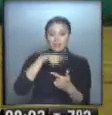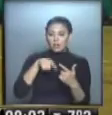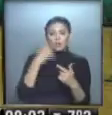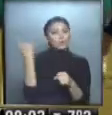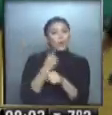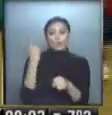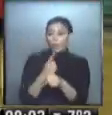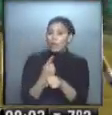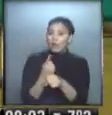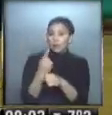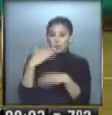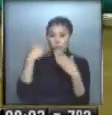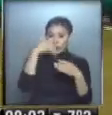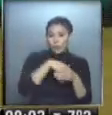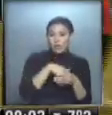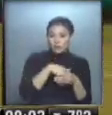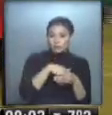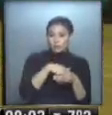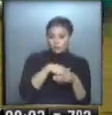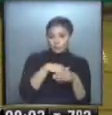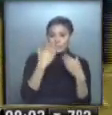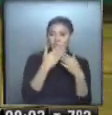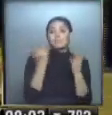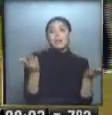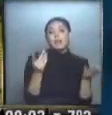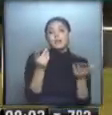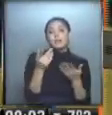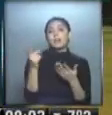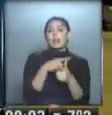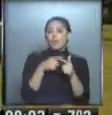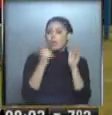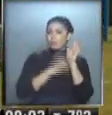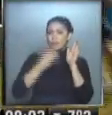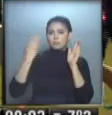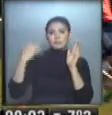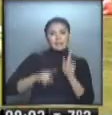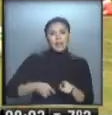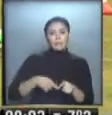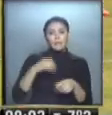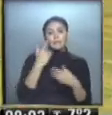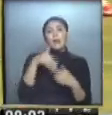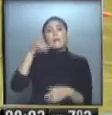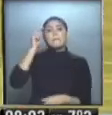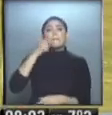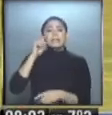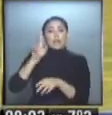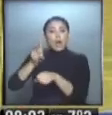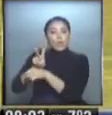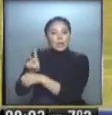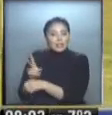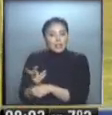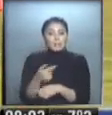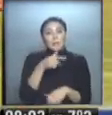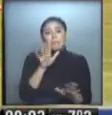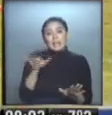estar presentes en lo que es el armado del equipo. Son habituales titulares, con Leo Messi allí entre algodones, pero que uno supone que